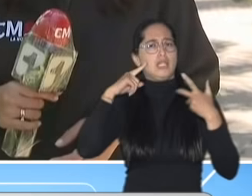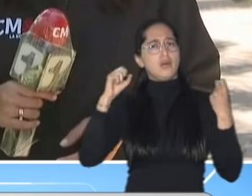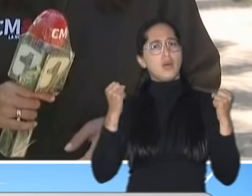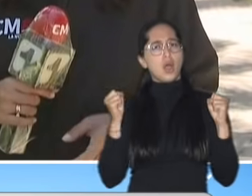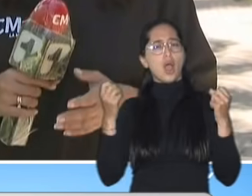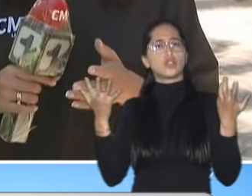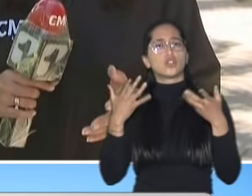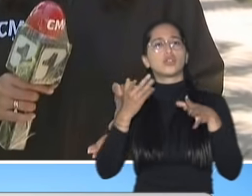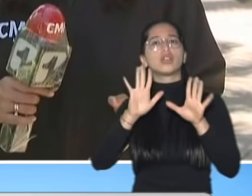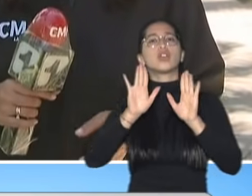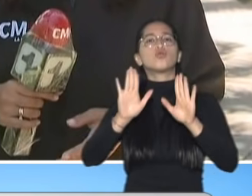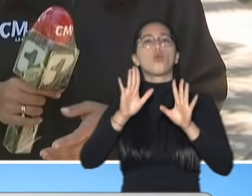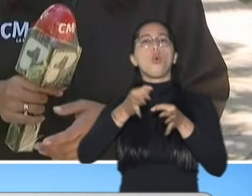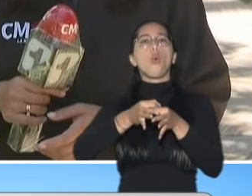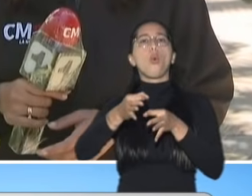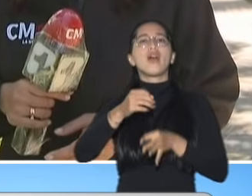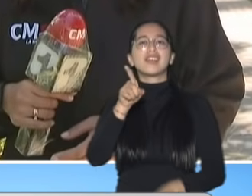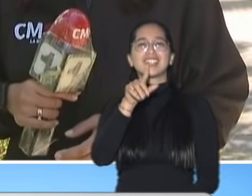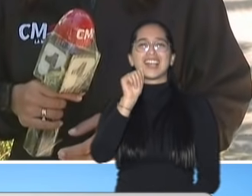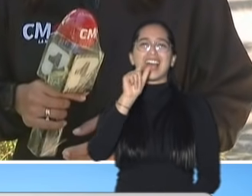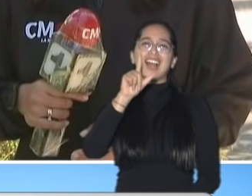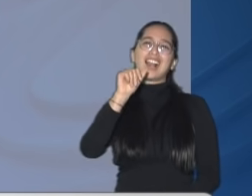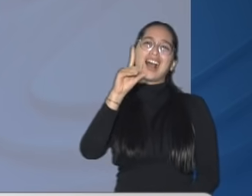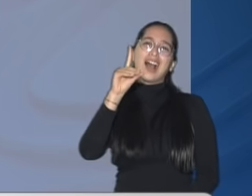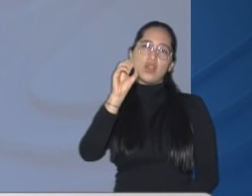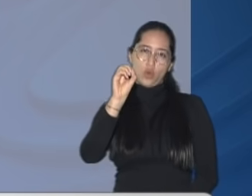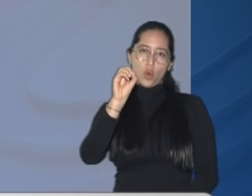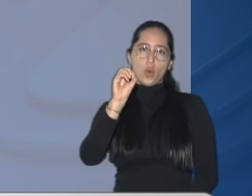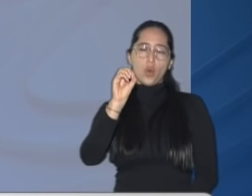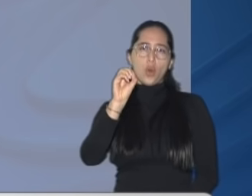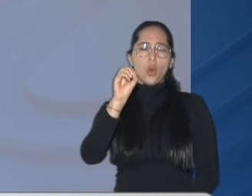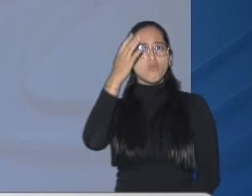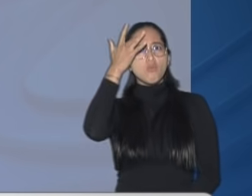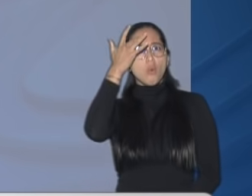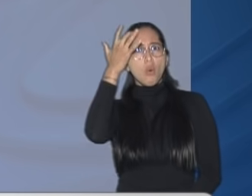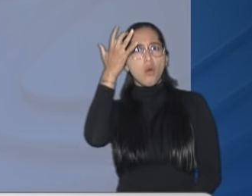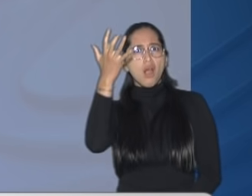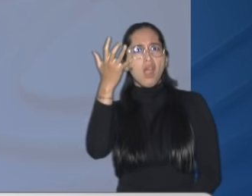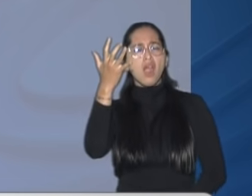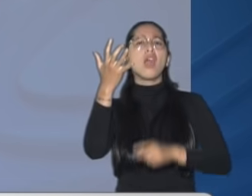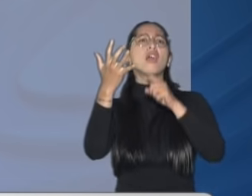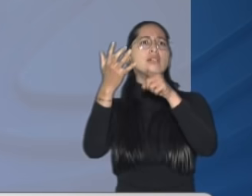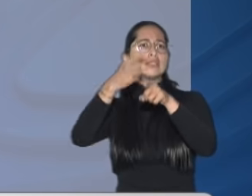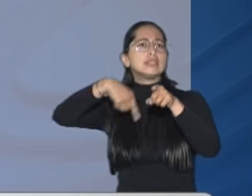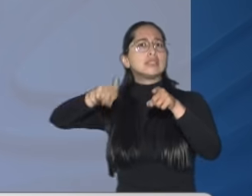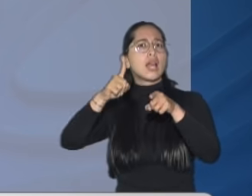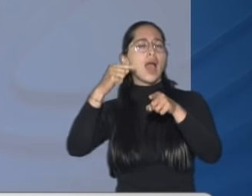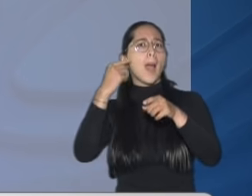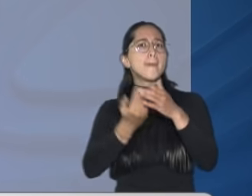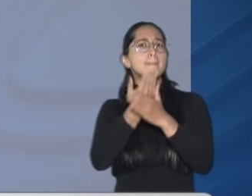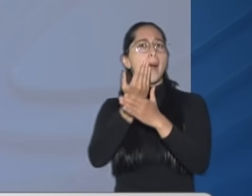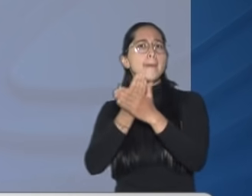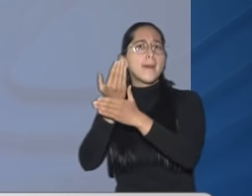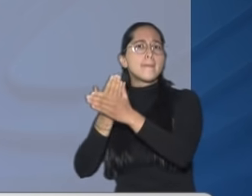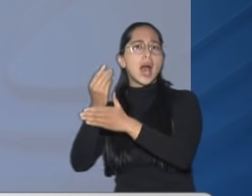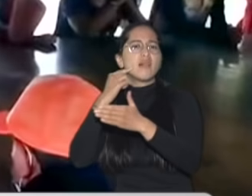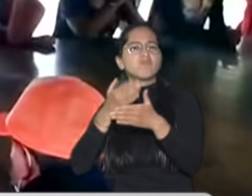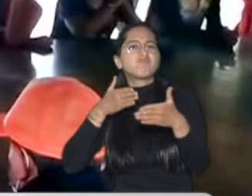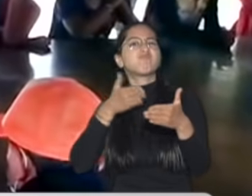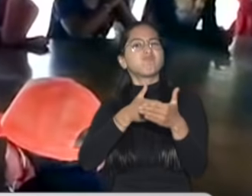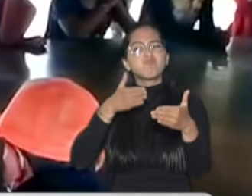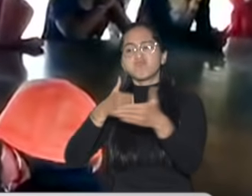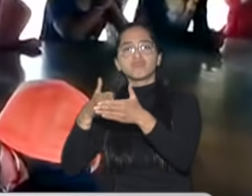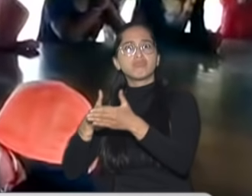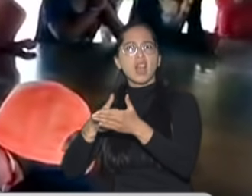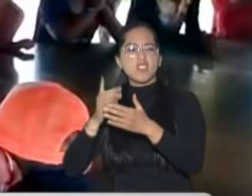Salado Bolívar, en el departamento de Bolívar, por nuevas amenazas en contra de estas personas, esta